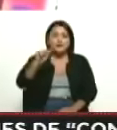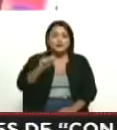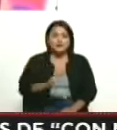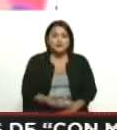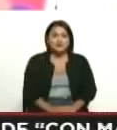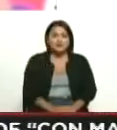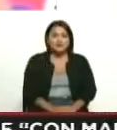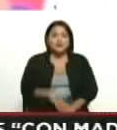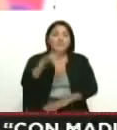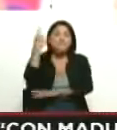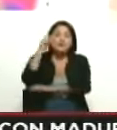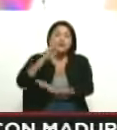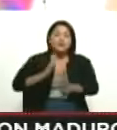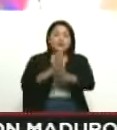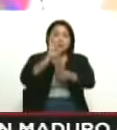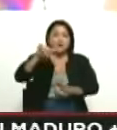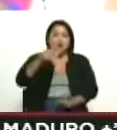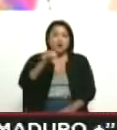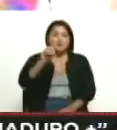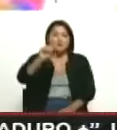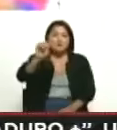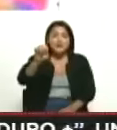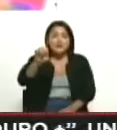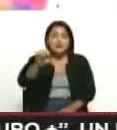Parroquia San José.